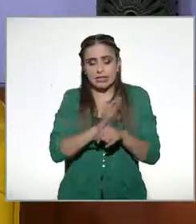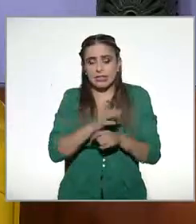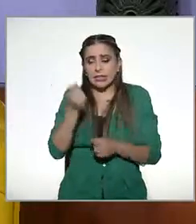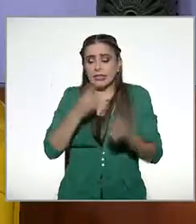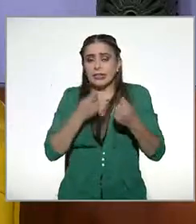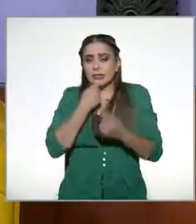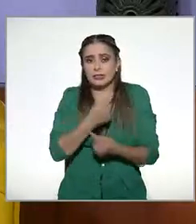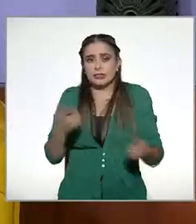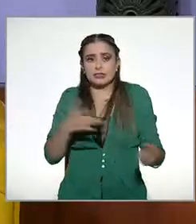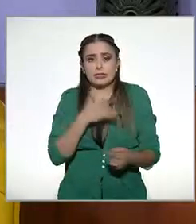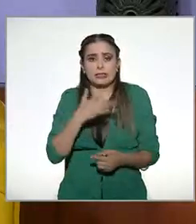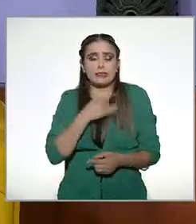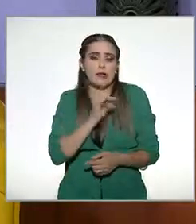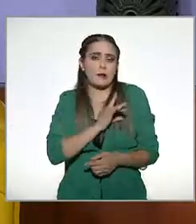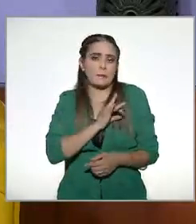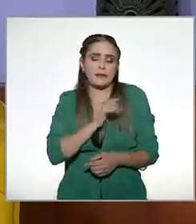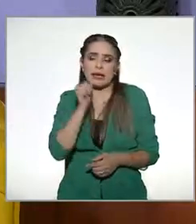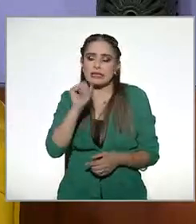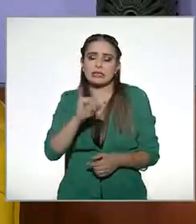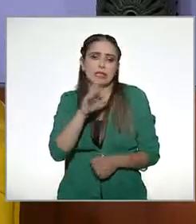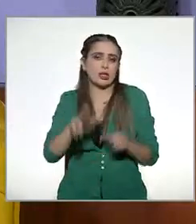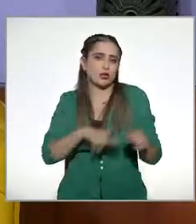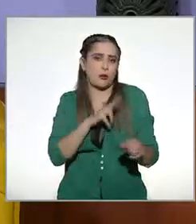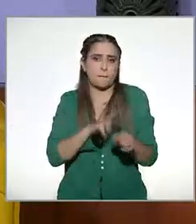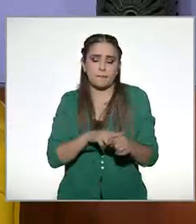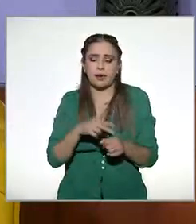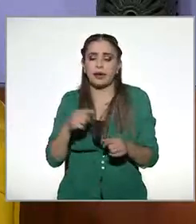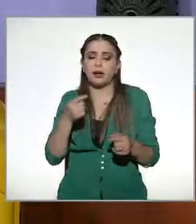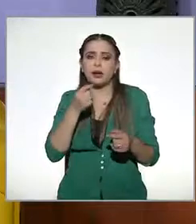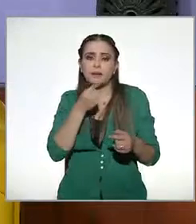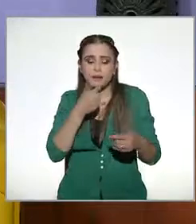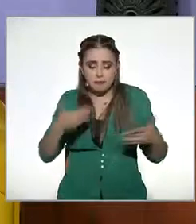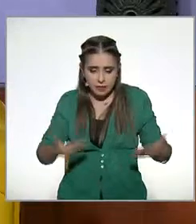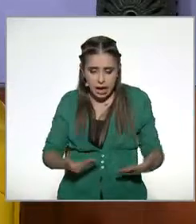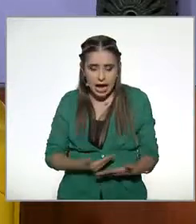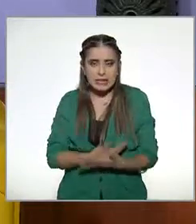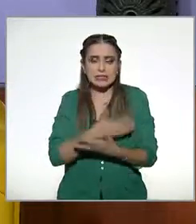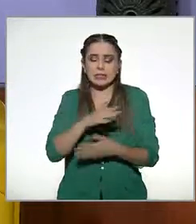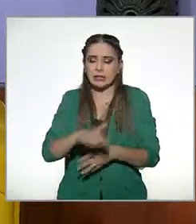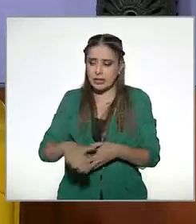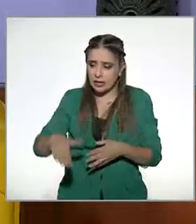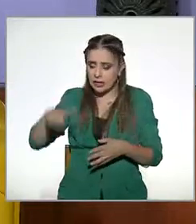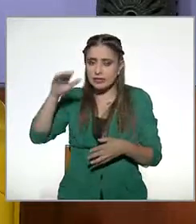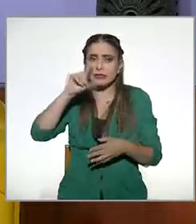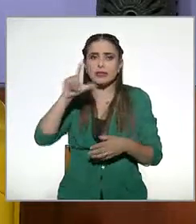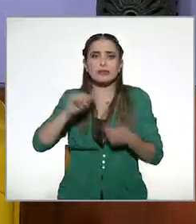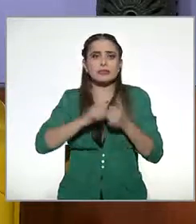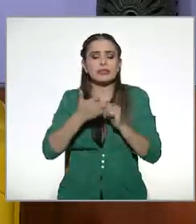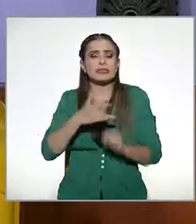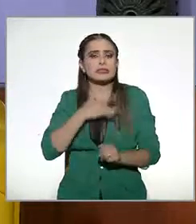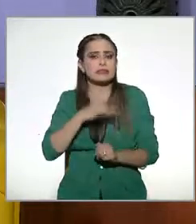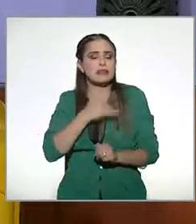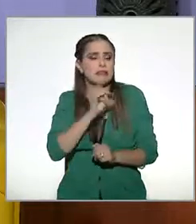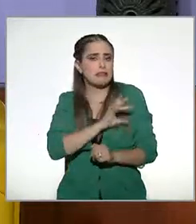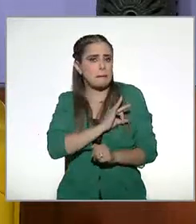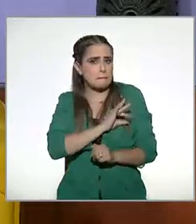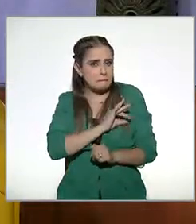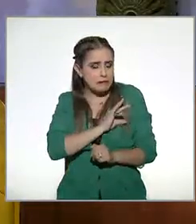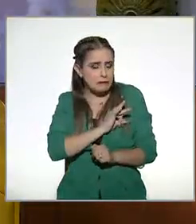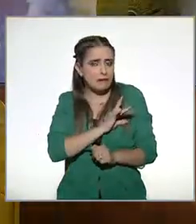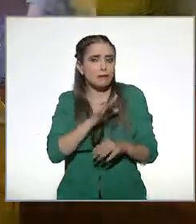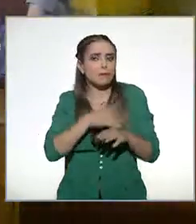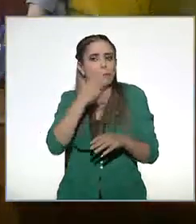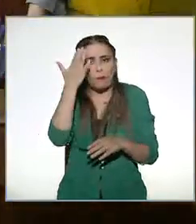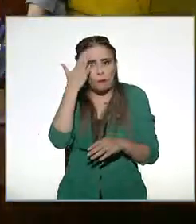parte de su constitución empiezan a nacer en un momento donde justo hay algo del orden de lo extraño de una afuera que no